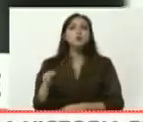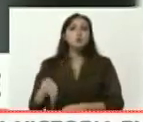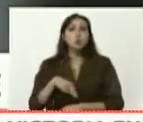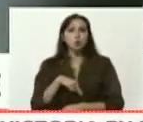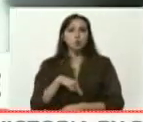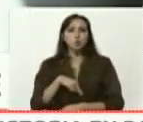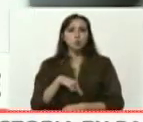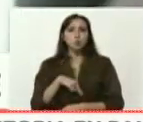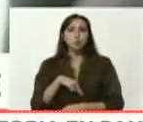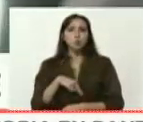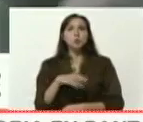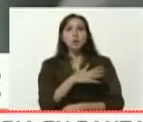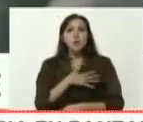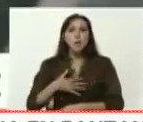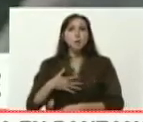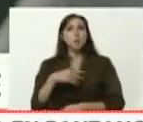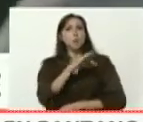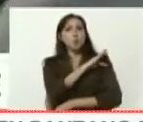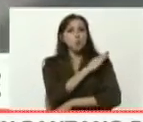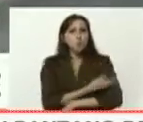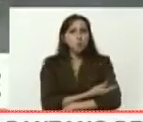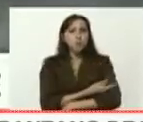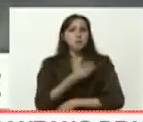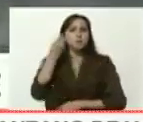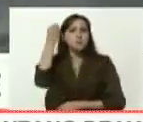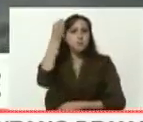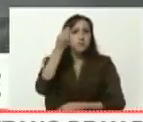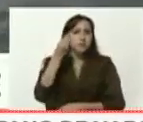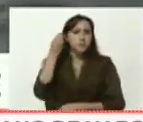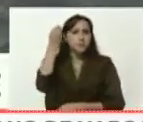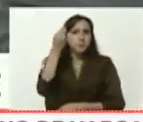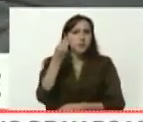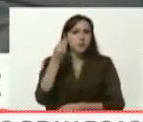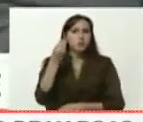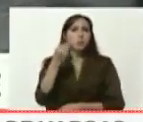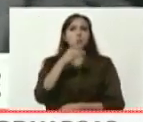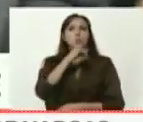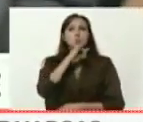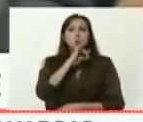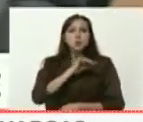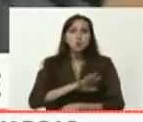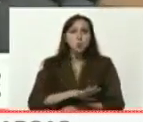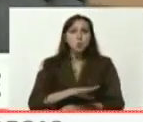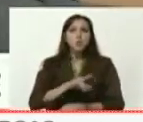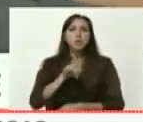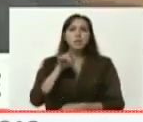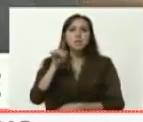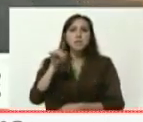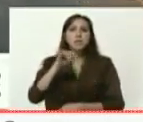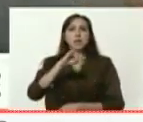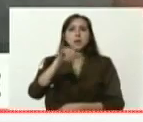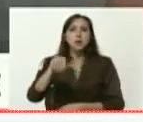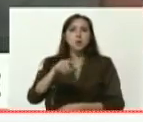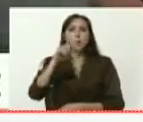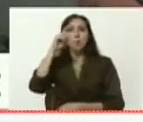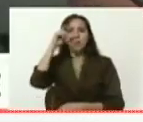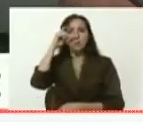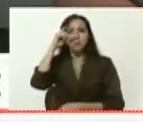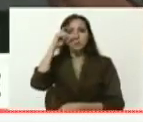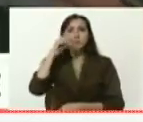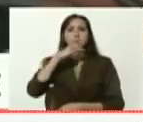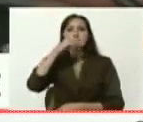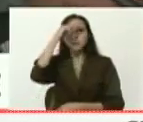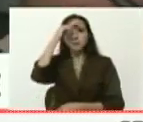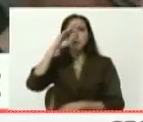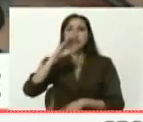reivindicar su fortaleza, su pensamiento, su trayectoria, porque no los arrebataron físicamente,